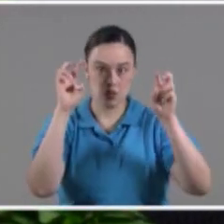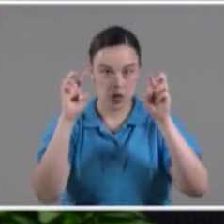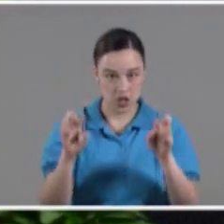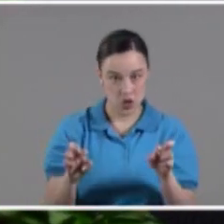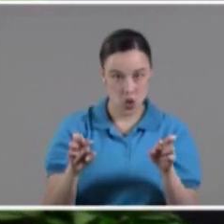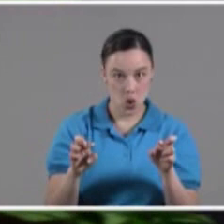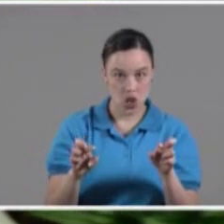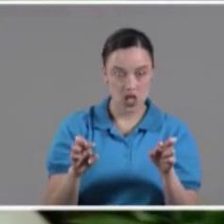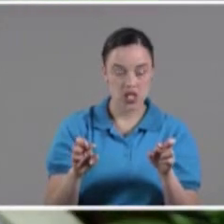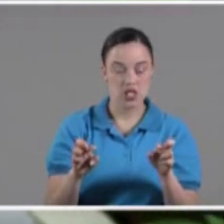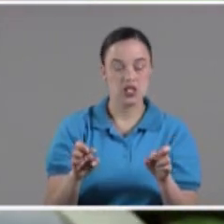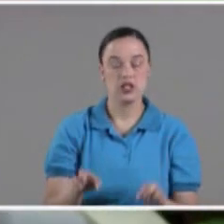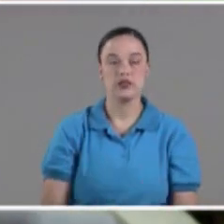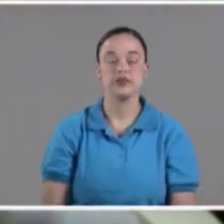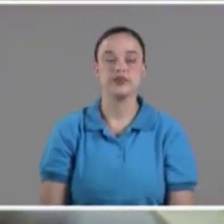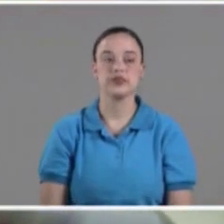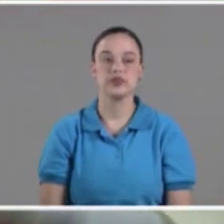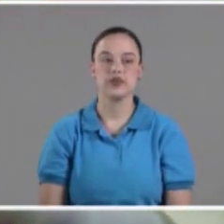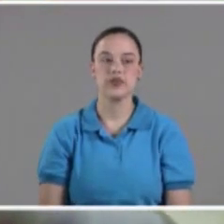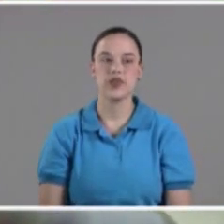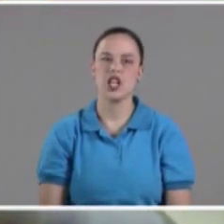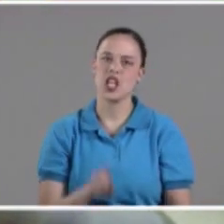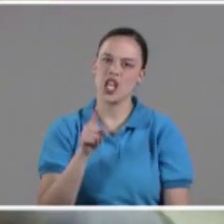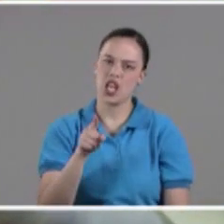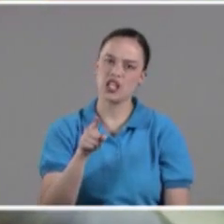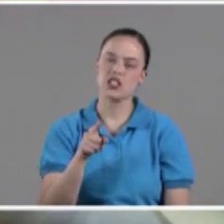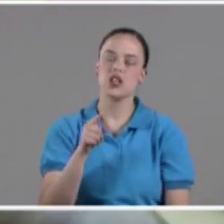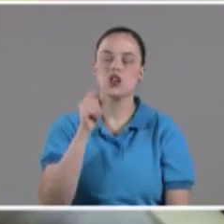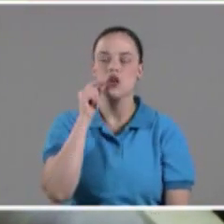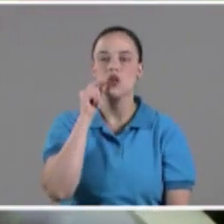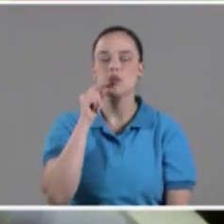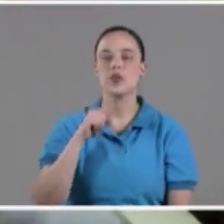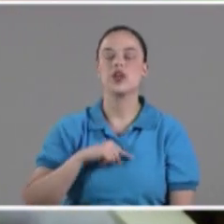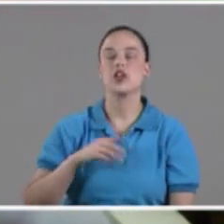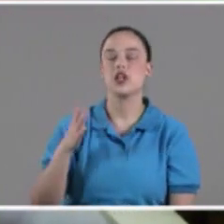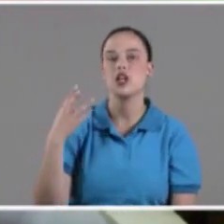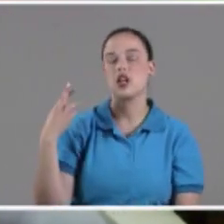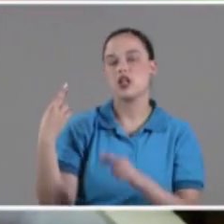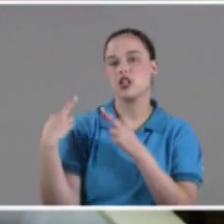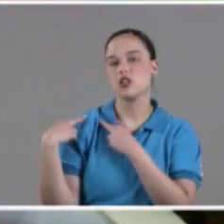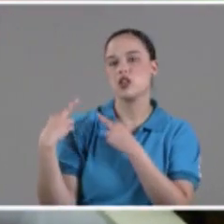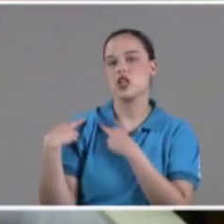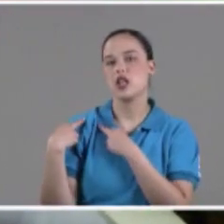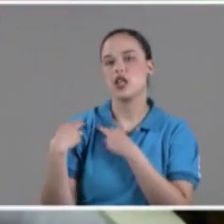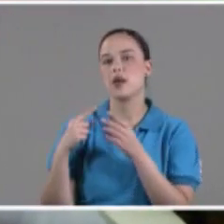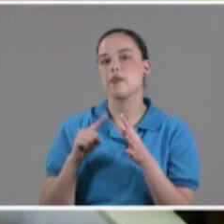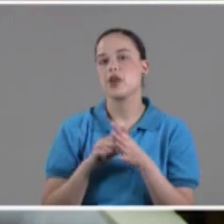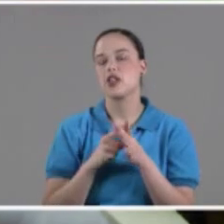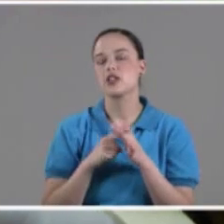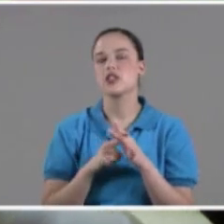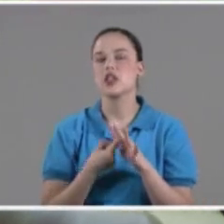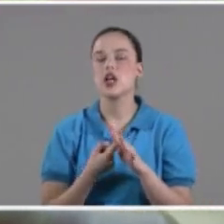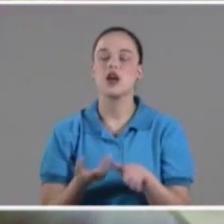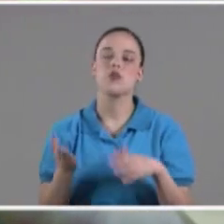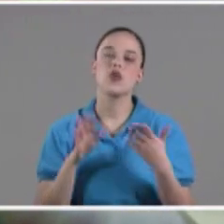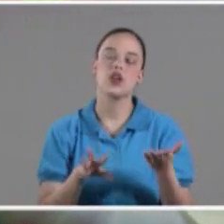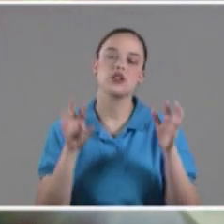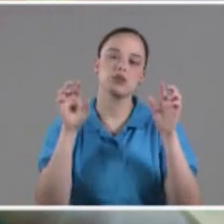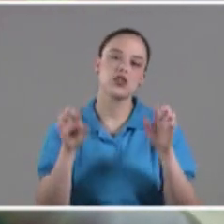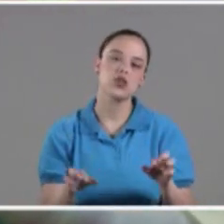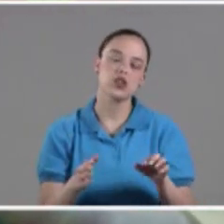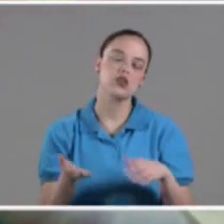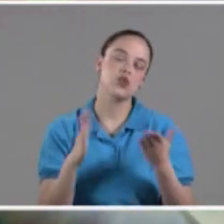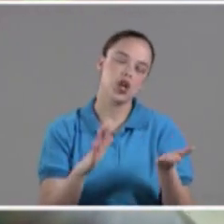él manda hacer el censo él era el responsable y empieza a morir la gente empieza a morir y a morir y a morir